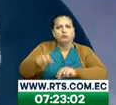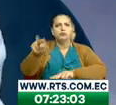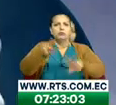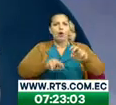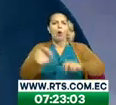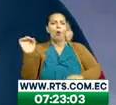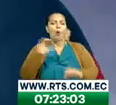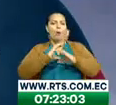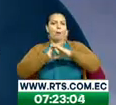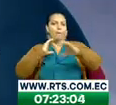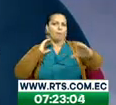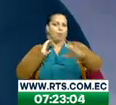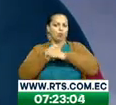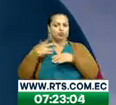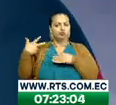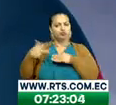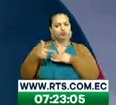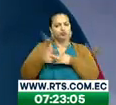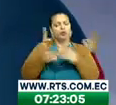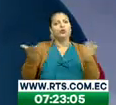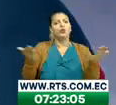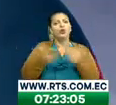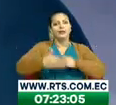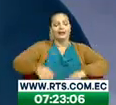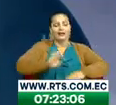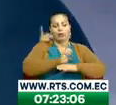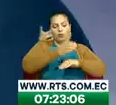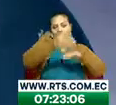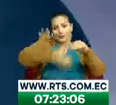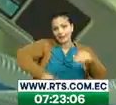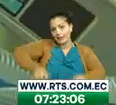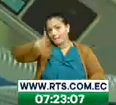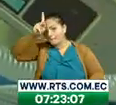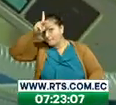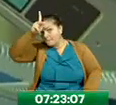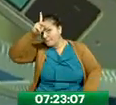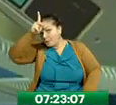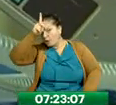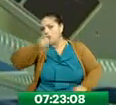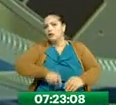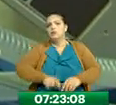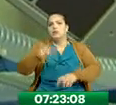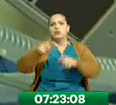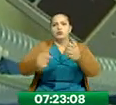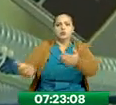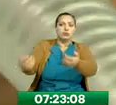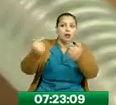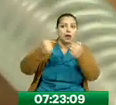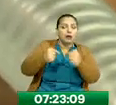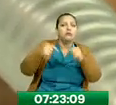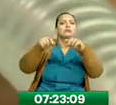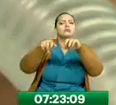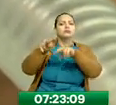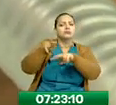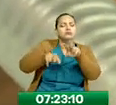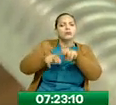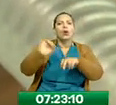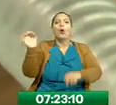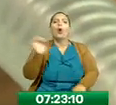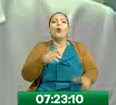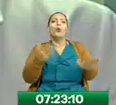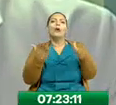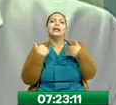terrestre en el puerto de Rumichaca y también en el puerto marítimo de Guayaquil. En el hospital Luis Vernaza indican que están preparados y